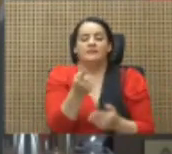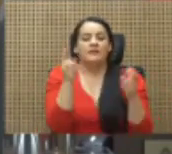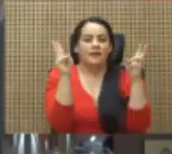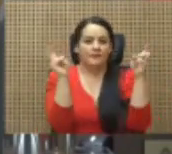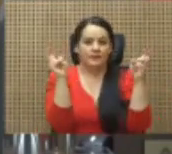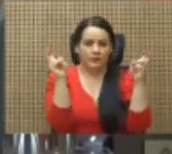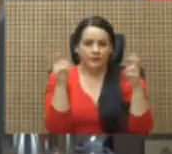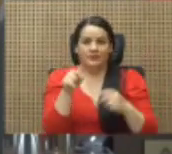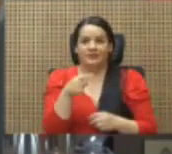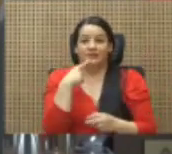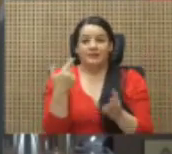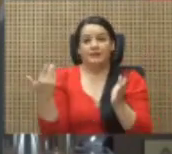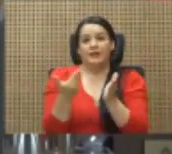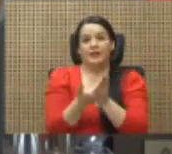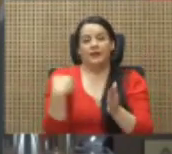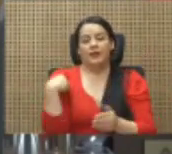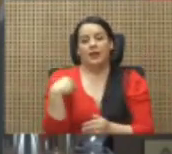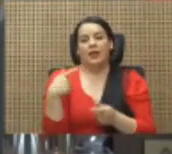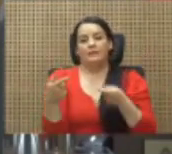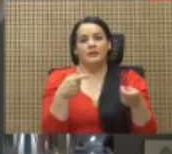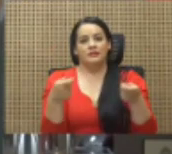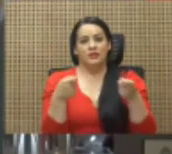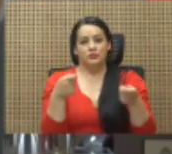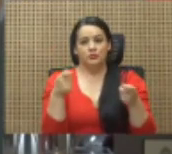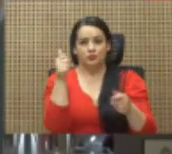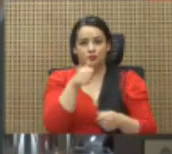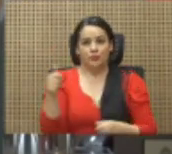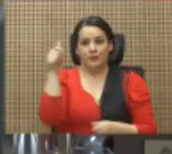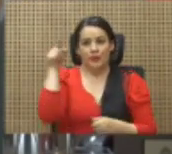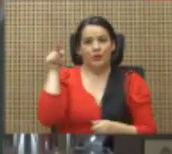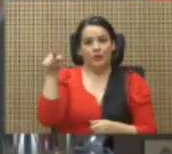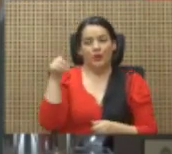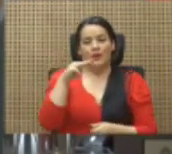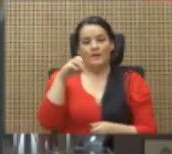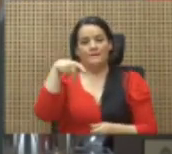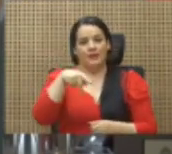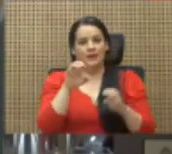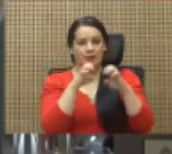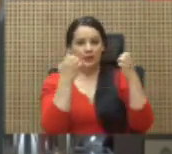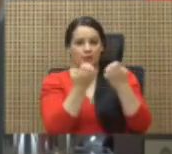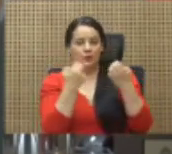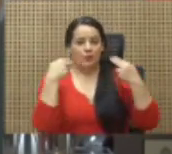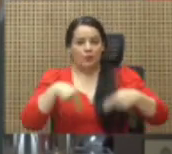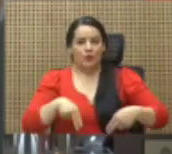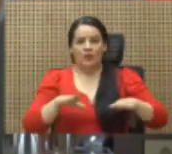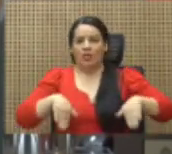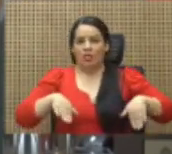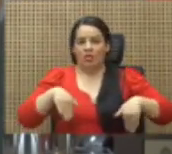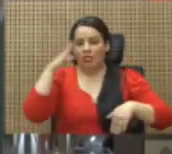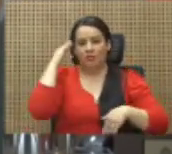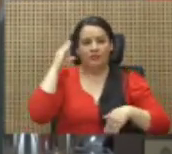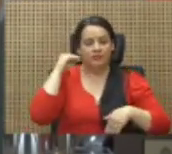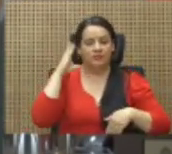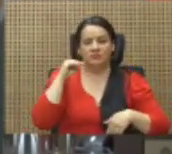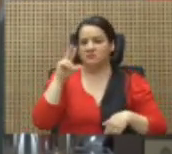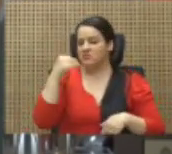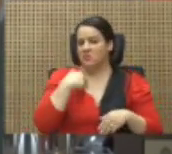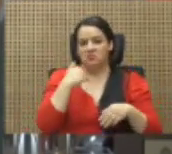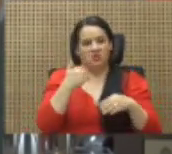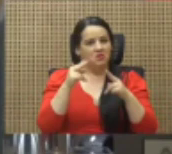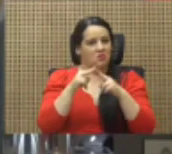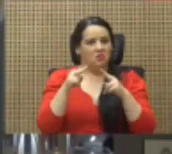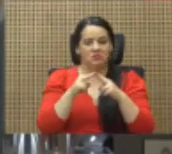la llegada a la administración superior del MEP de un equipo humano sin experiencia pedagógica, sin conocimiento del MEP y